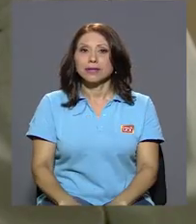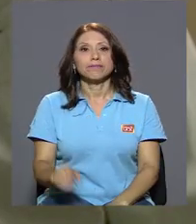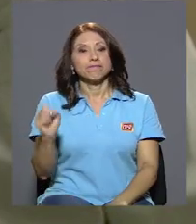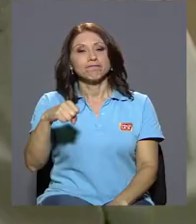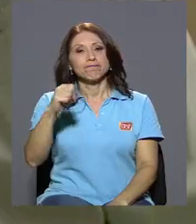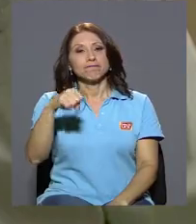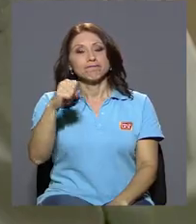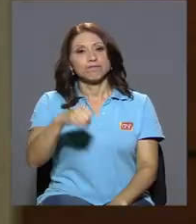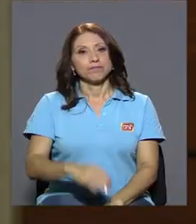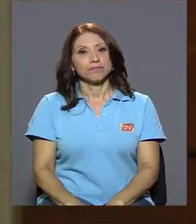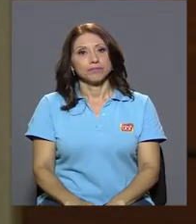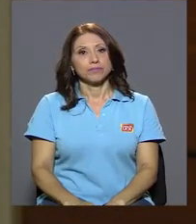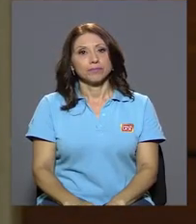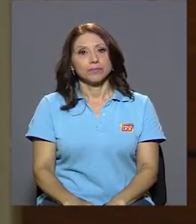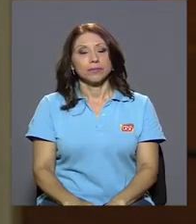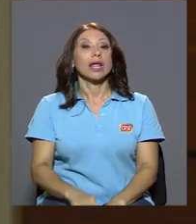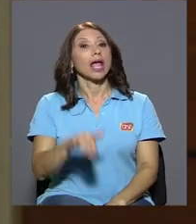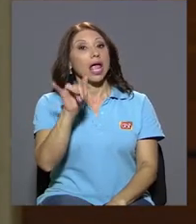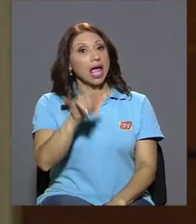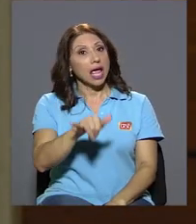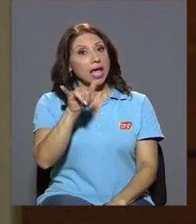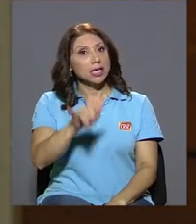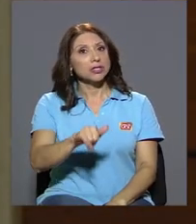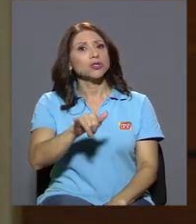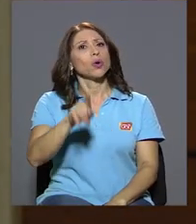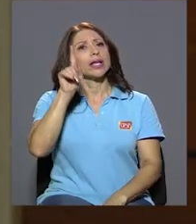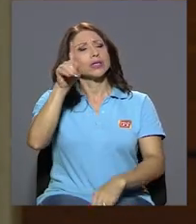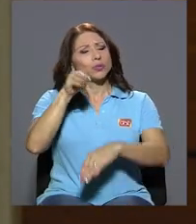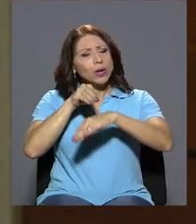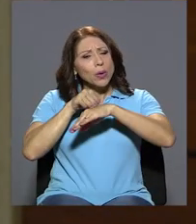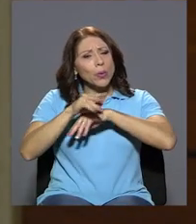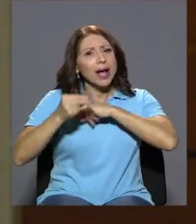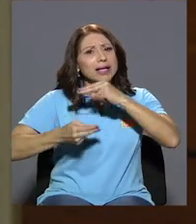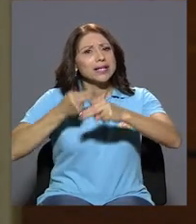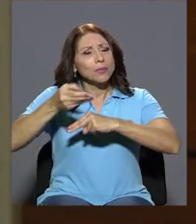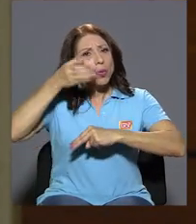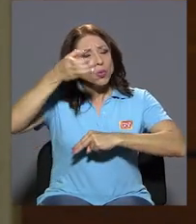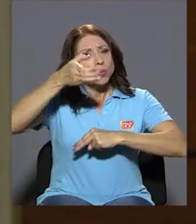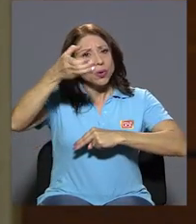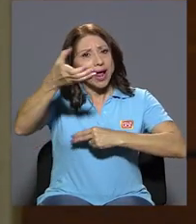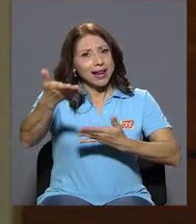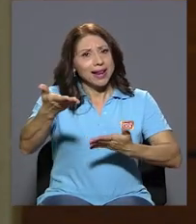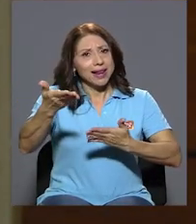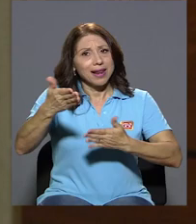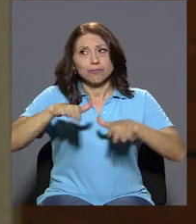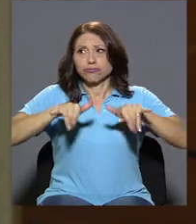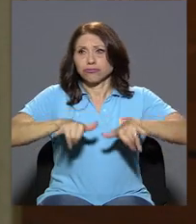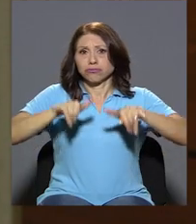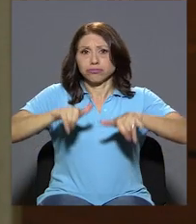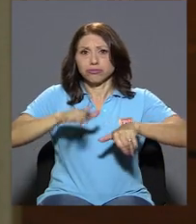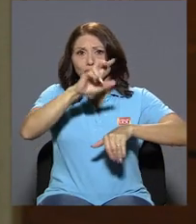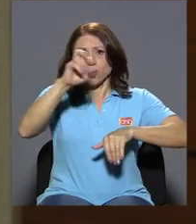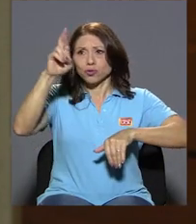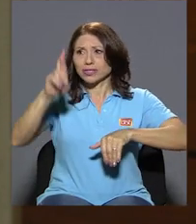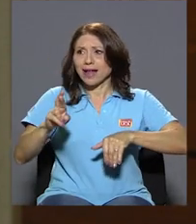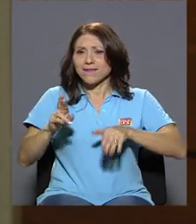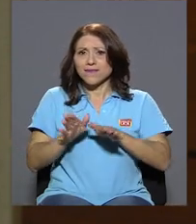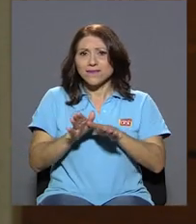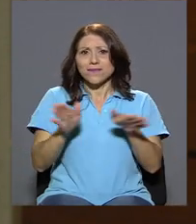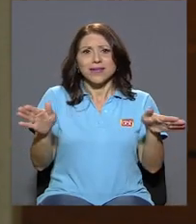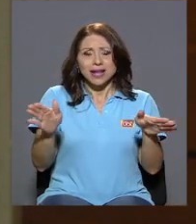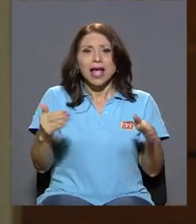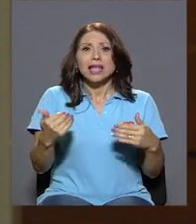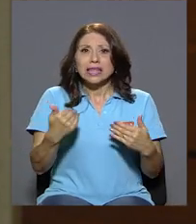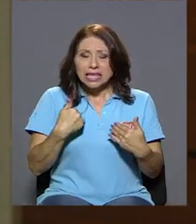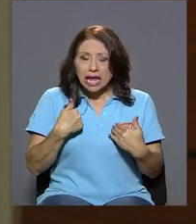así css esto es sin duda un acervo cultural con el cual la nación costarricense como un todo